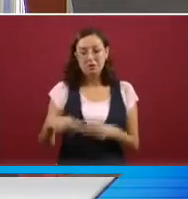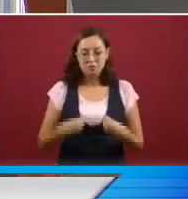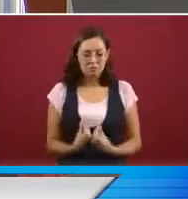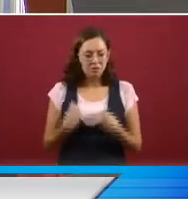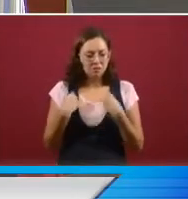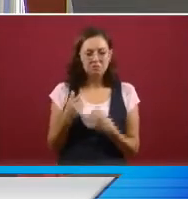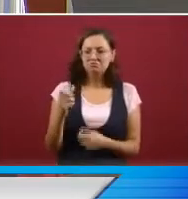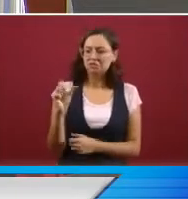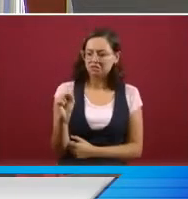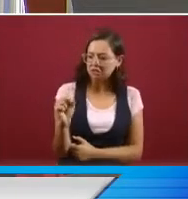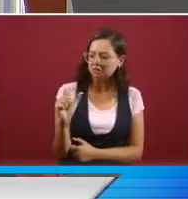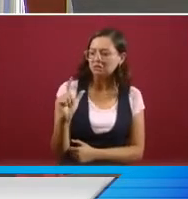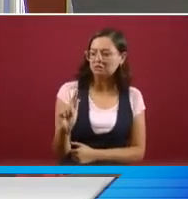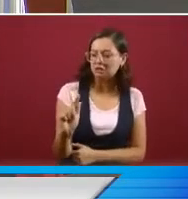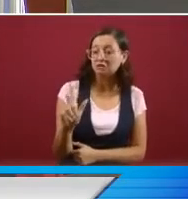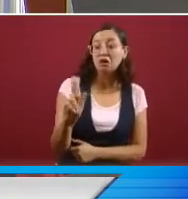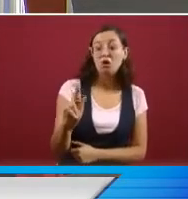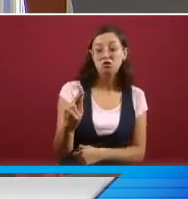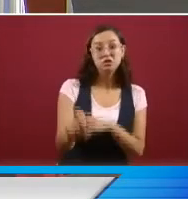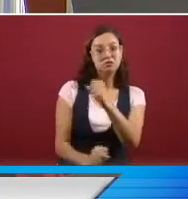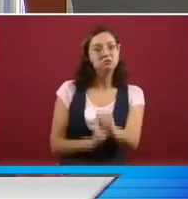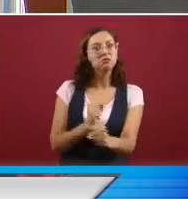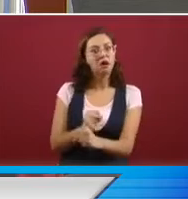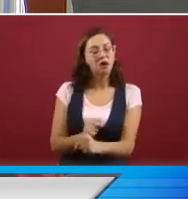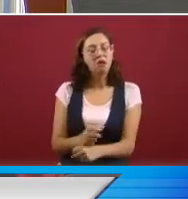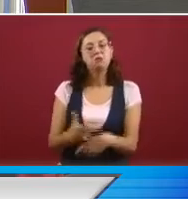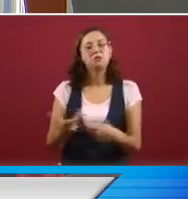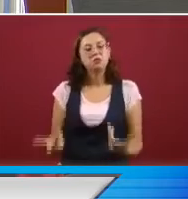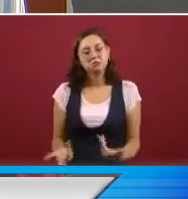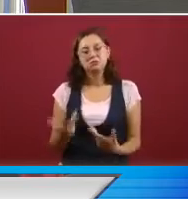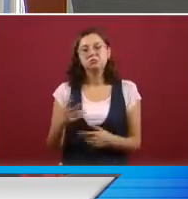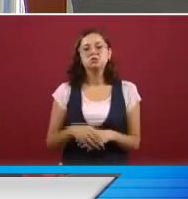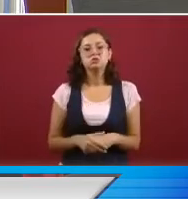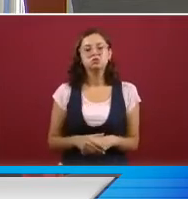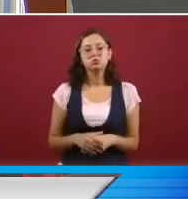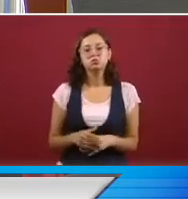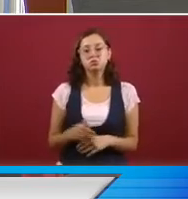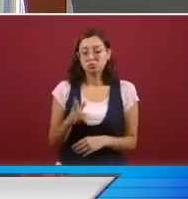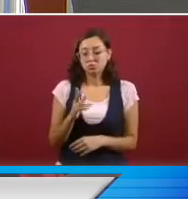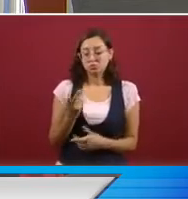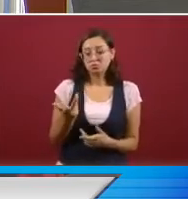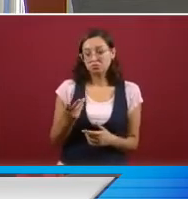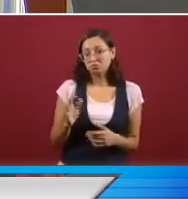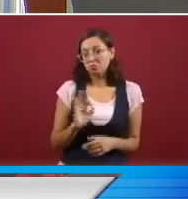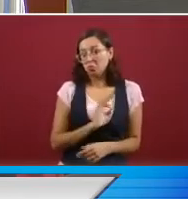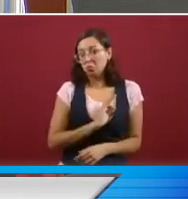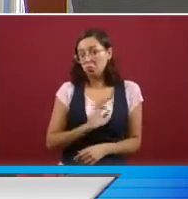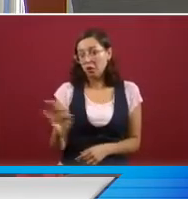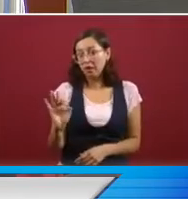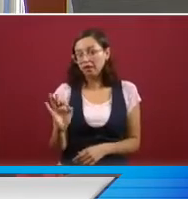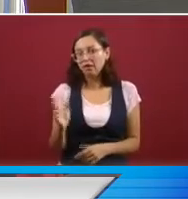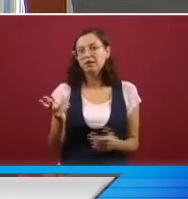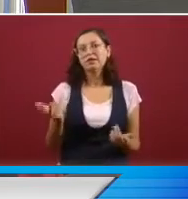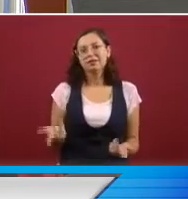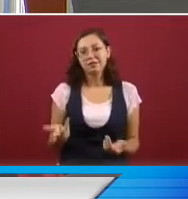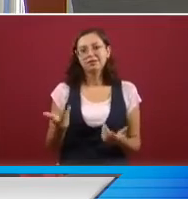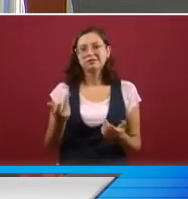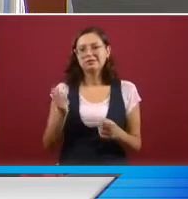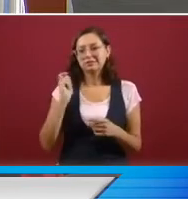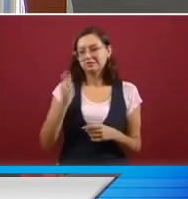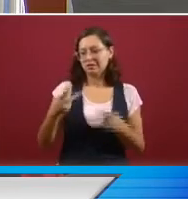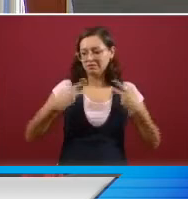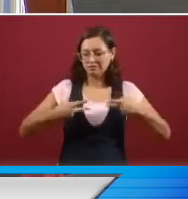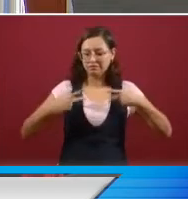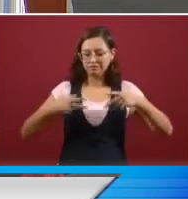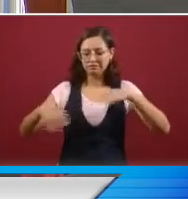Comisiones del SAR. Las comisiones irán disminuyendo de manera paulatina hasta llegar al estándar de cobros internacionales, con lo que se logrará